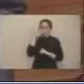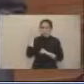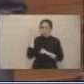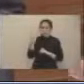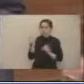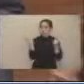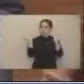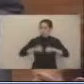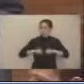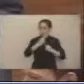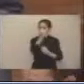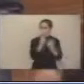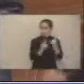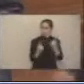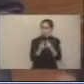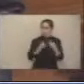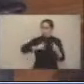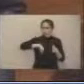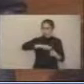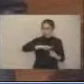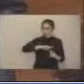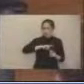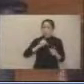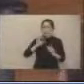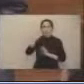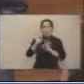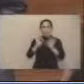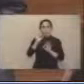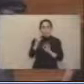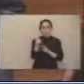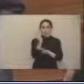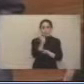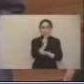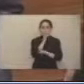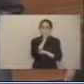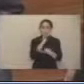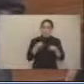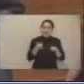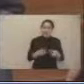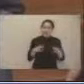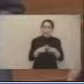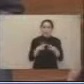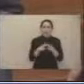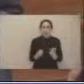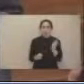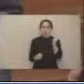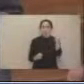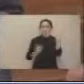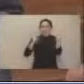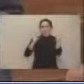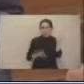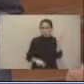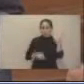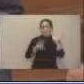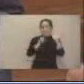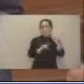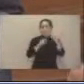un presupuesto con nosotros Bueno pues el porcentaje destinado a gasto Social es exactamente el mismo el 67